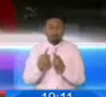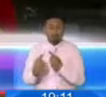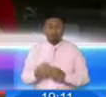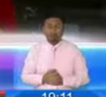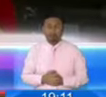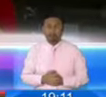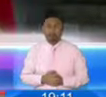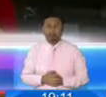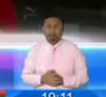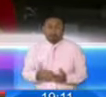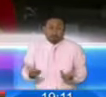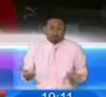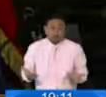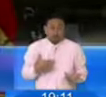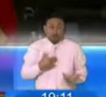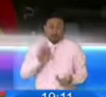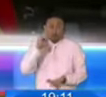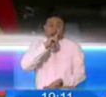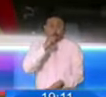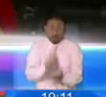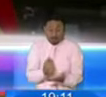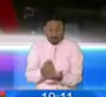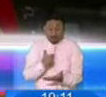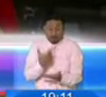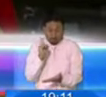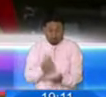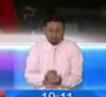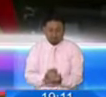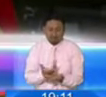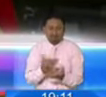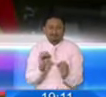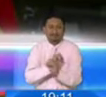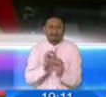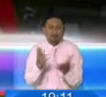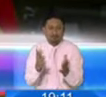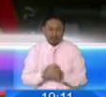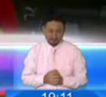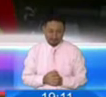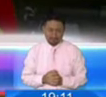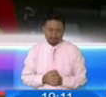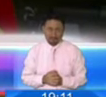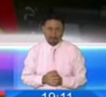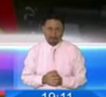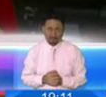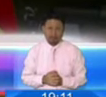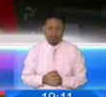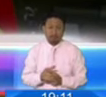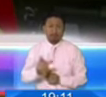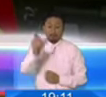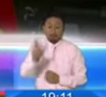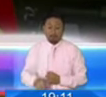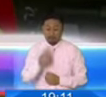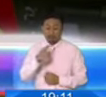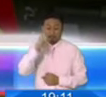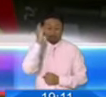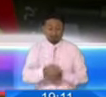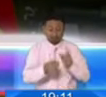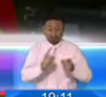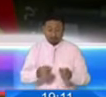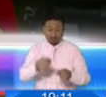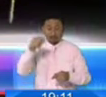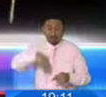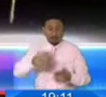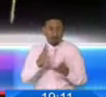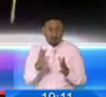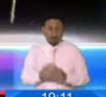no me creo dueño de la verdad absoluta ya no existe en el país. La persona que dice así se hacen las cosas ya no existe en el